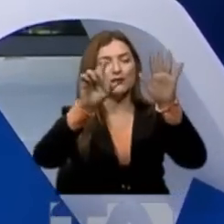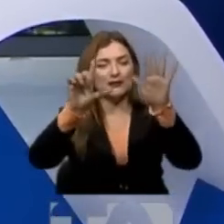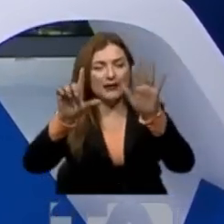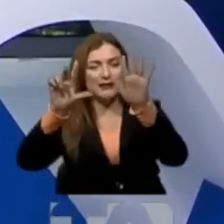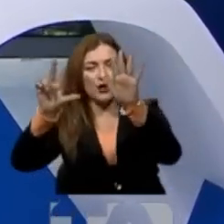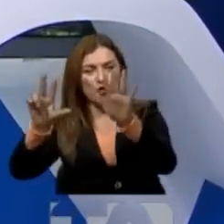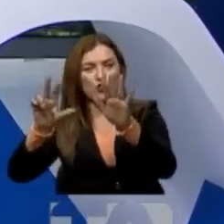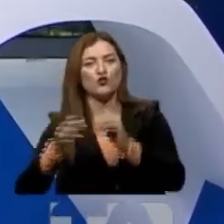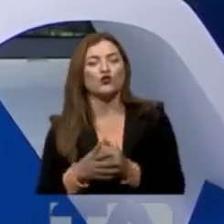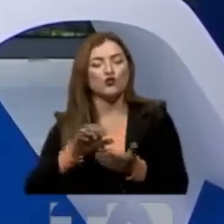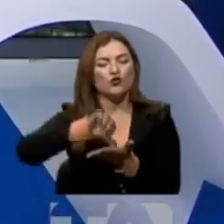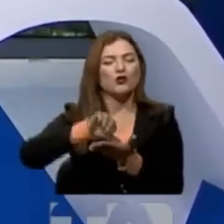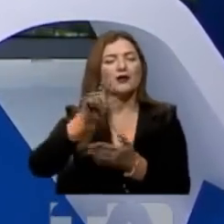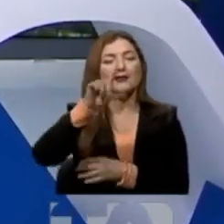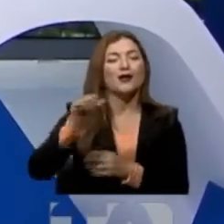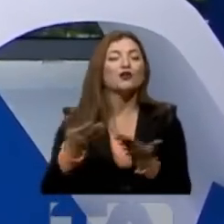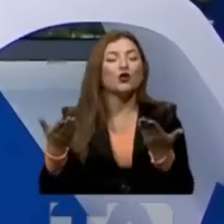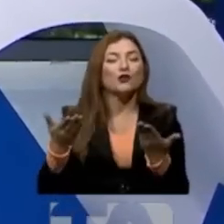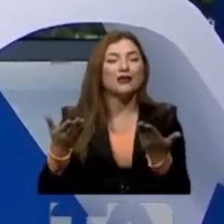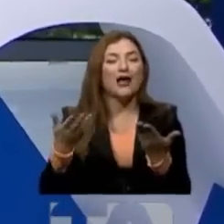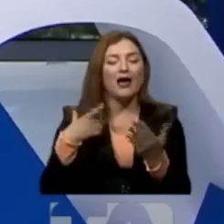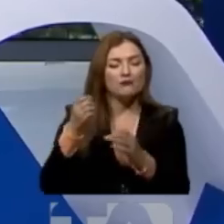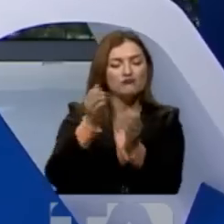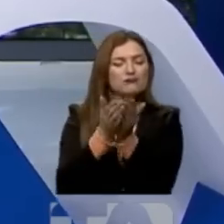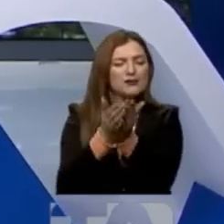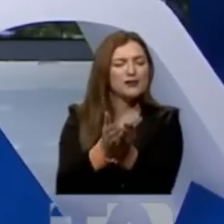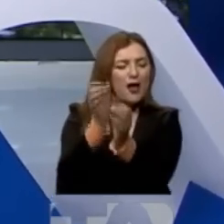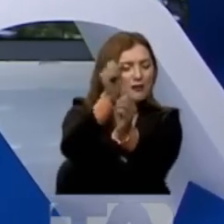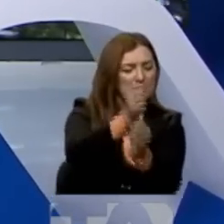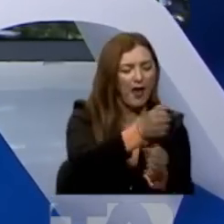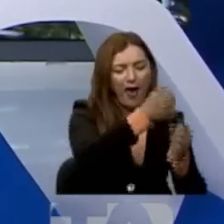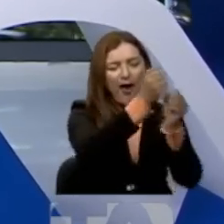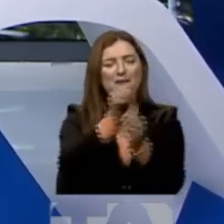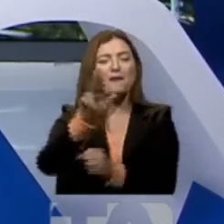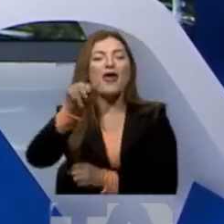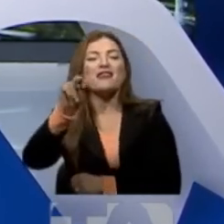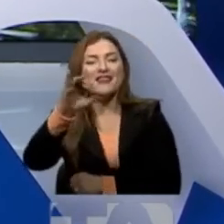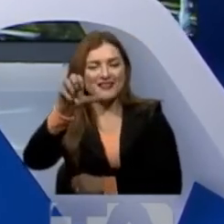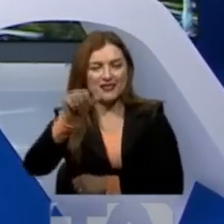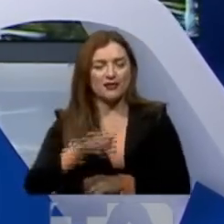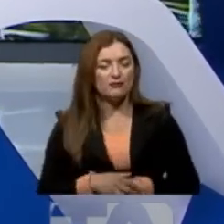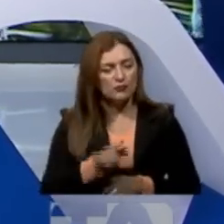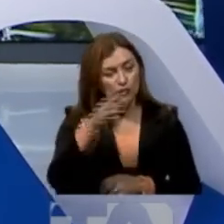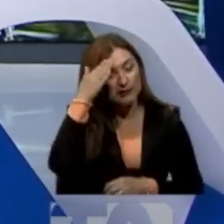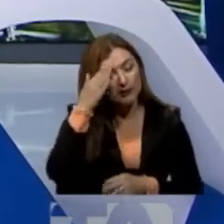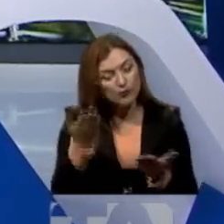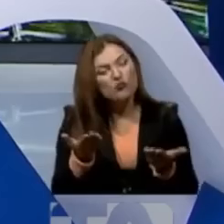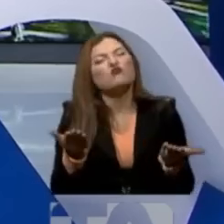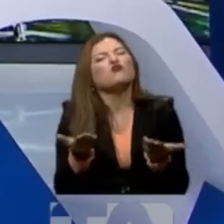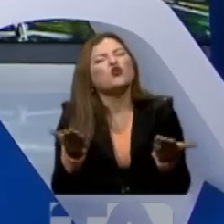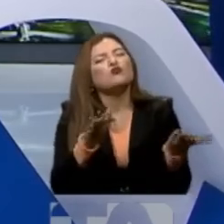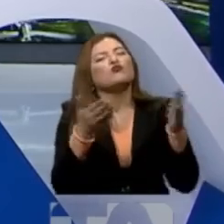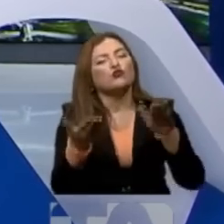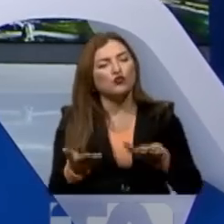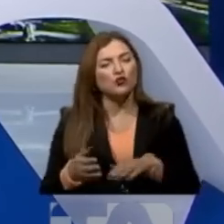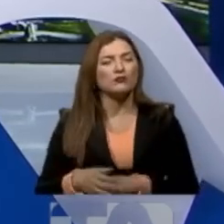1678. Muy bien. ¿Ciudad de Italia? Venecia. Está bien. ¿Y conoce? ¿Sabe dónde murió? No, conozco Venecia. ¿Y sabe dónde murió? ¿Dónde